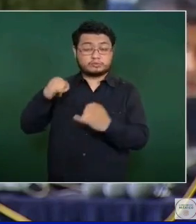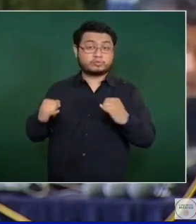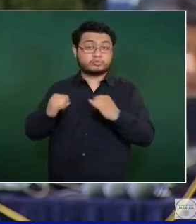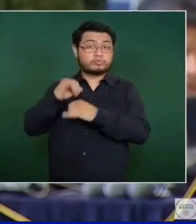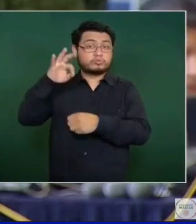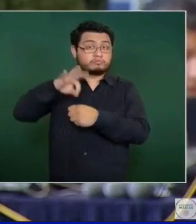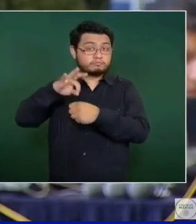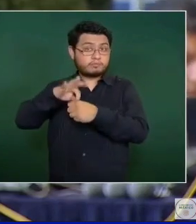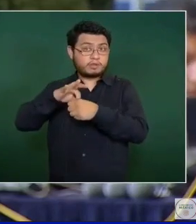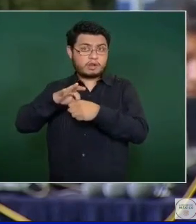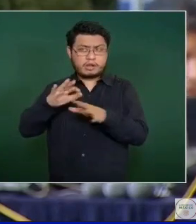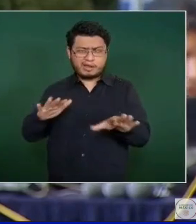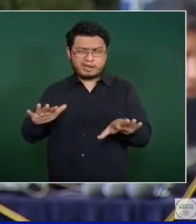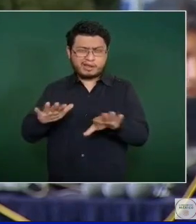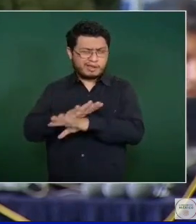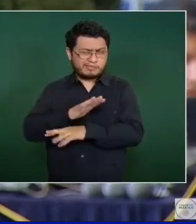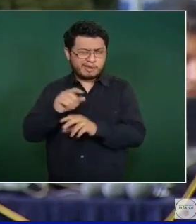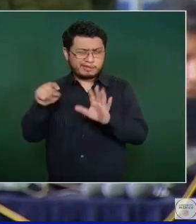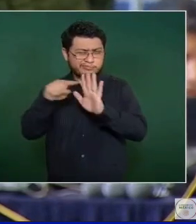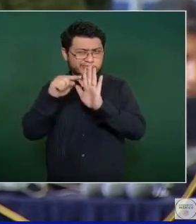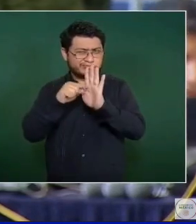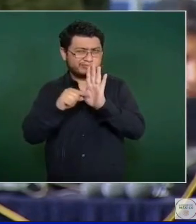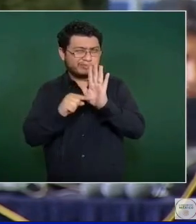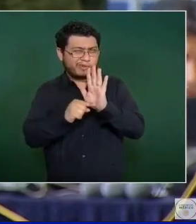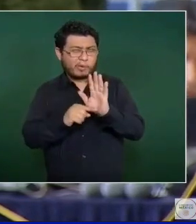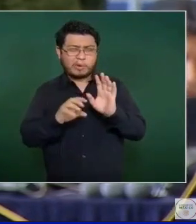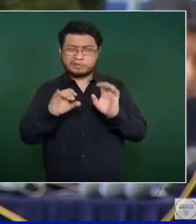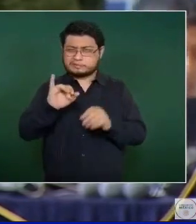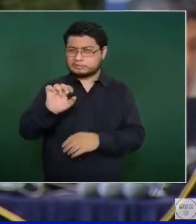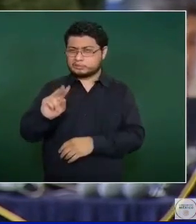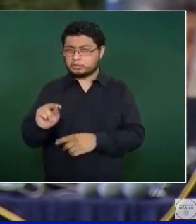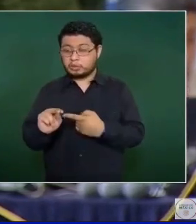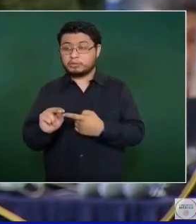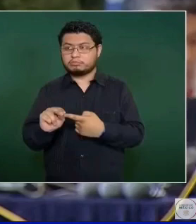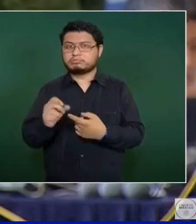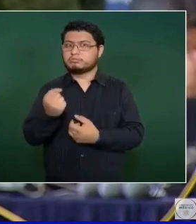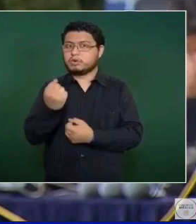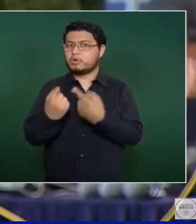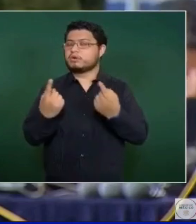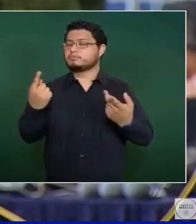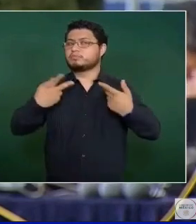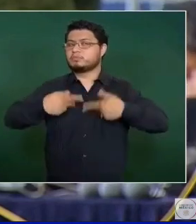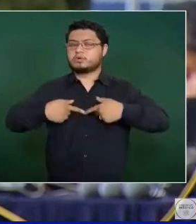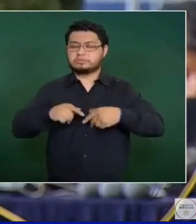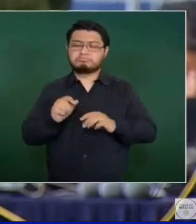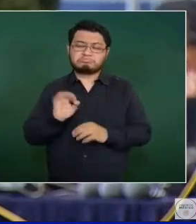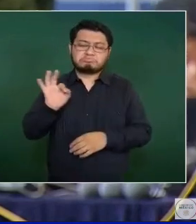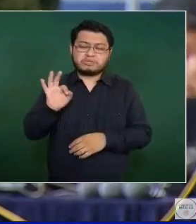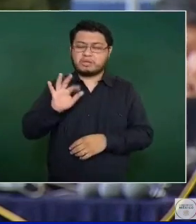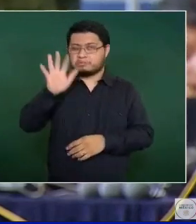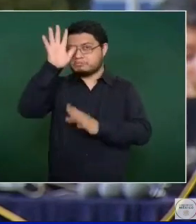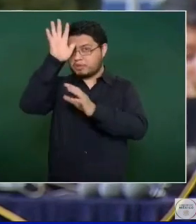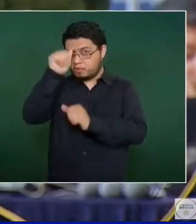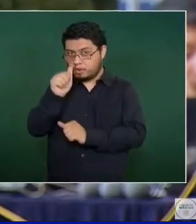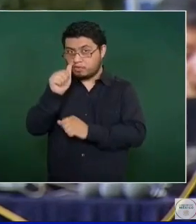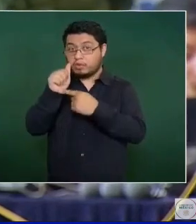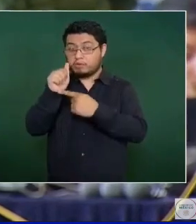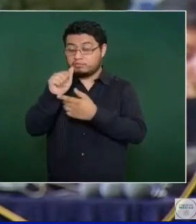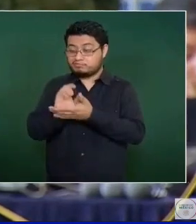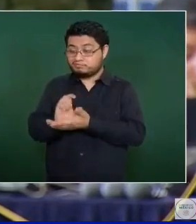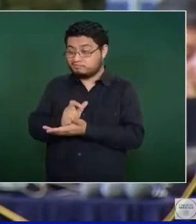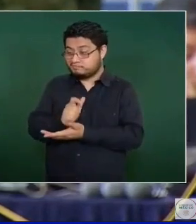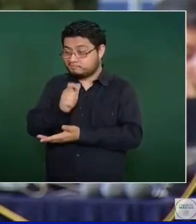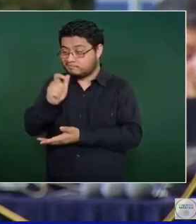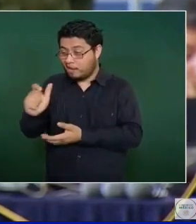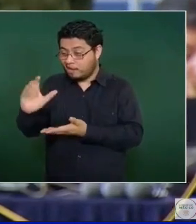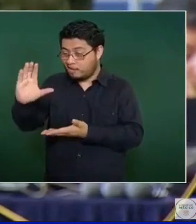podrían cambiar, otros que no? Por supuesto, pues la gente estaría de acuerdo seguramente en que se reduzca el financiamiento a los partidos.